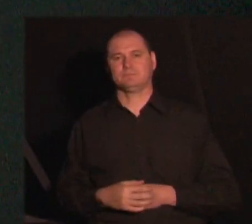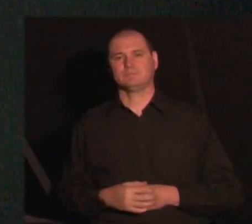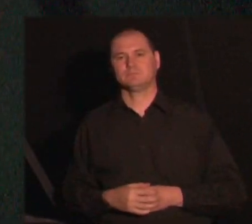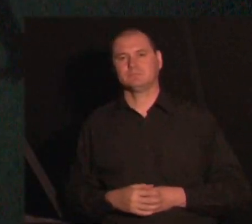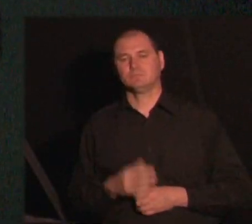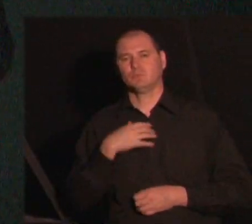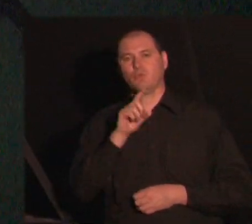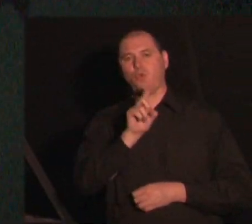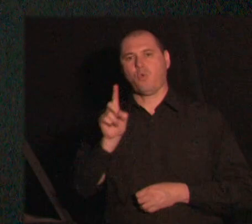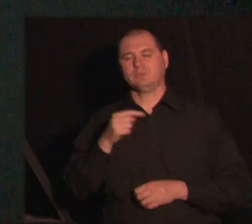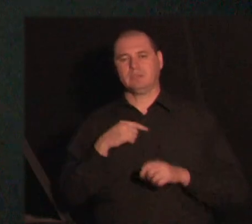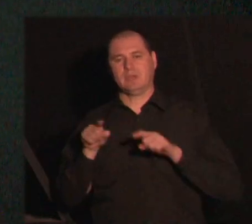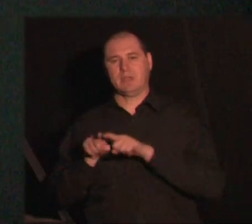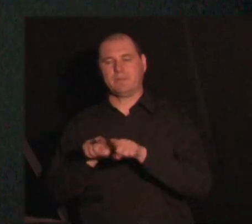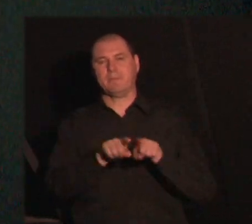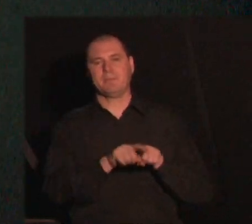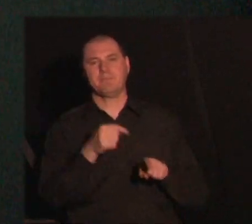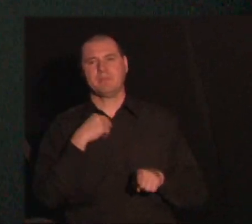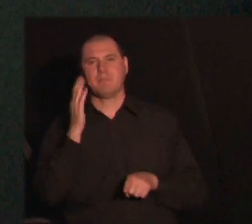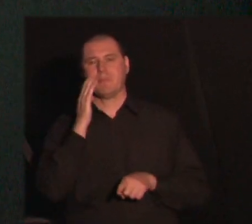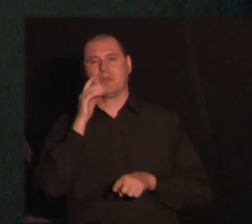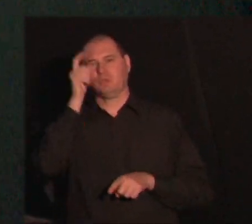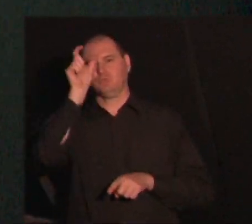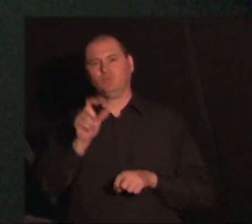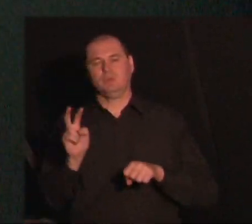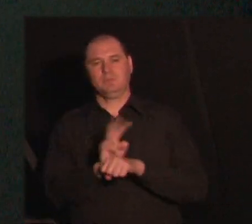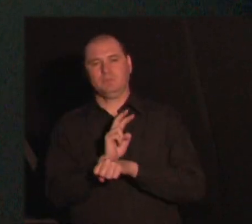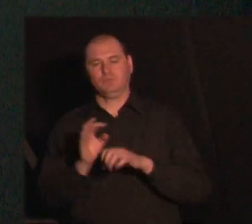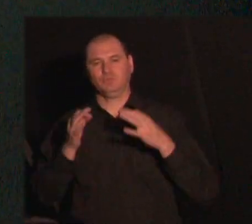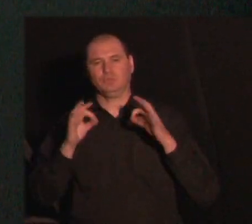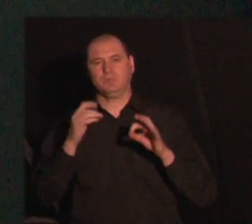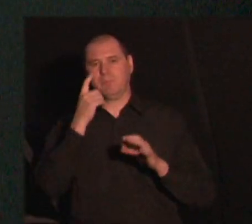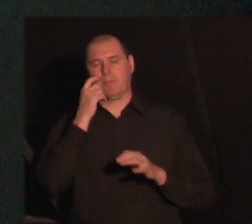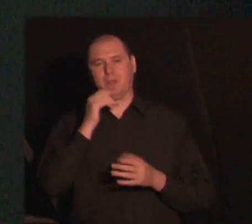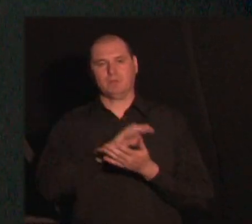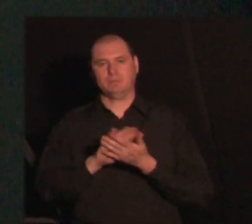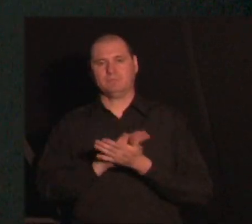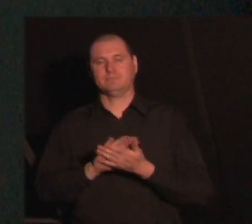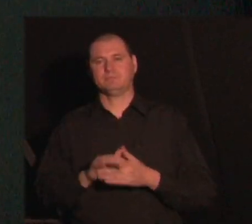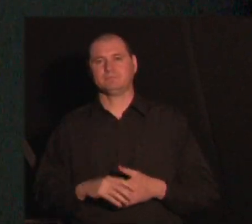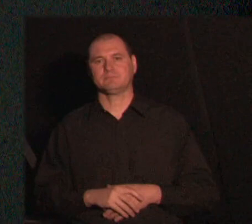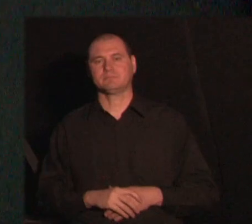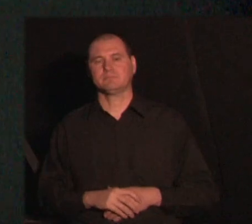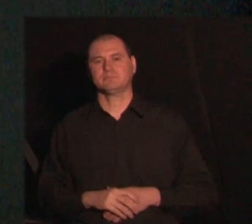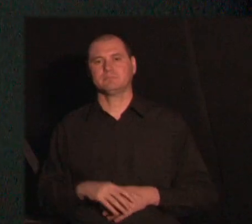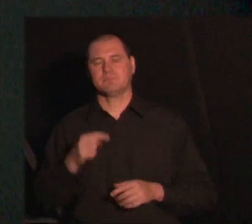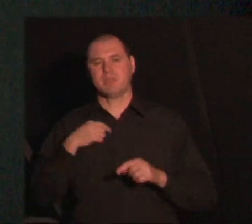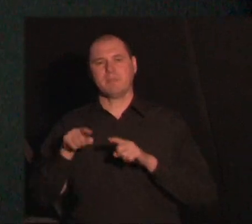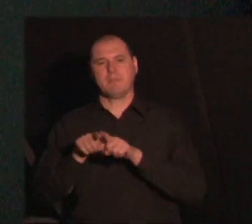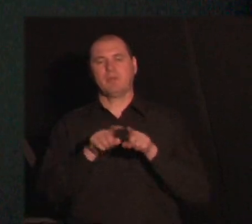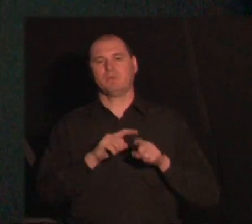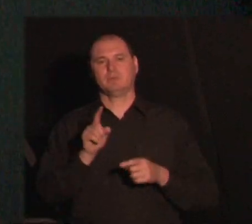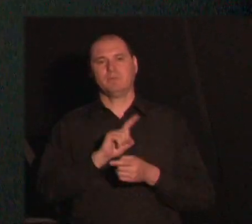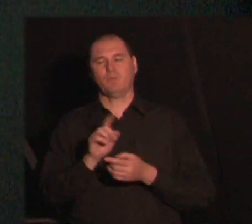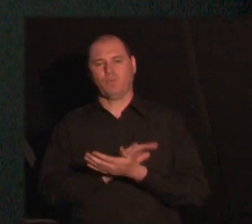Estamos entre 11 hermanos. Mi mamá solo nos crió, madre soltera, sin padre, nunca conocí a mi papá. El resto de mis hermanos creo que